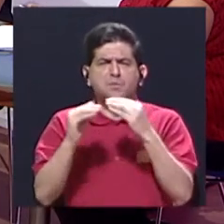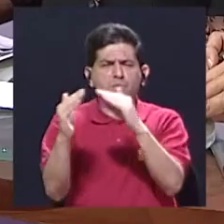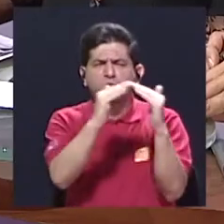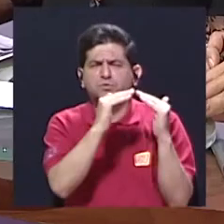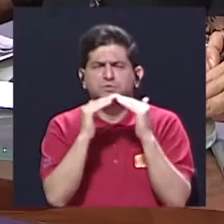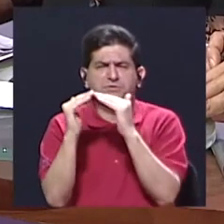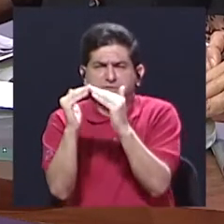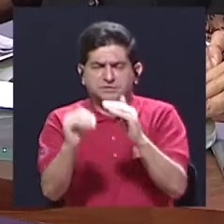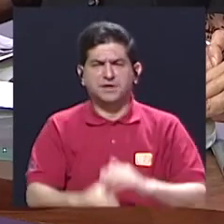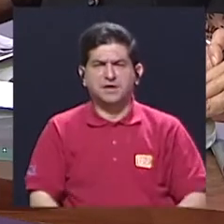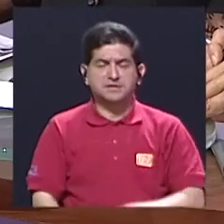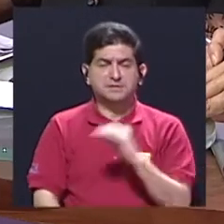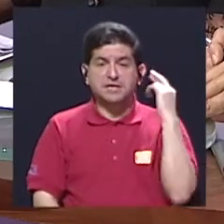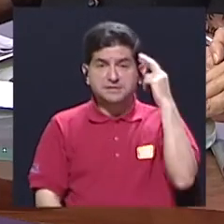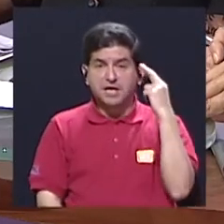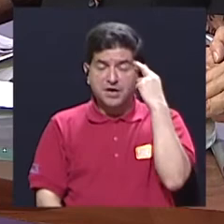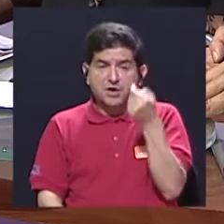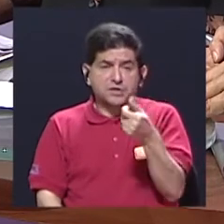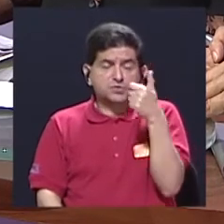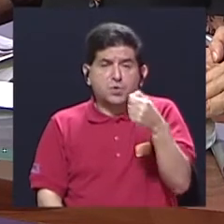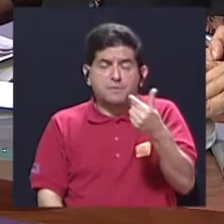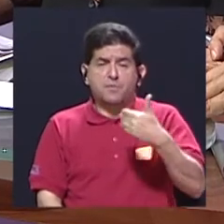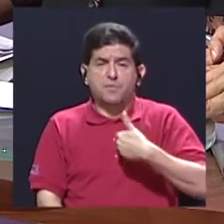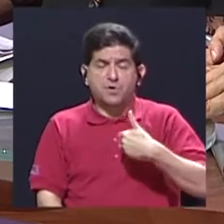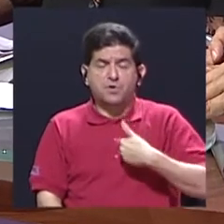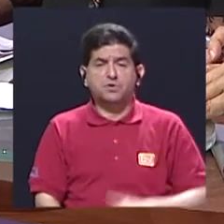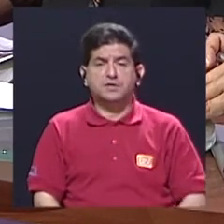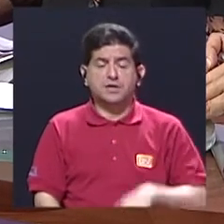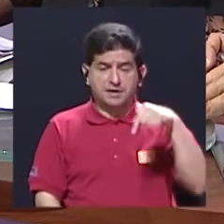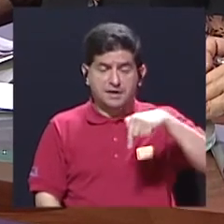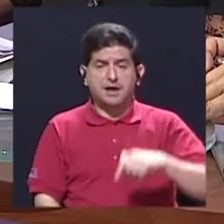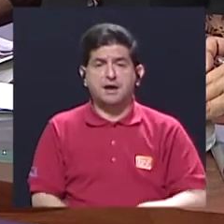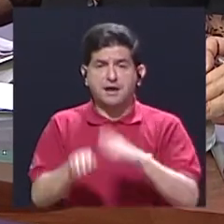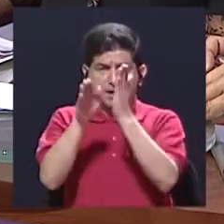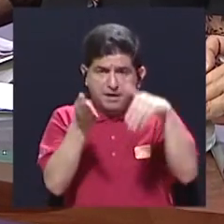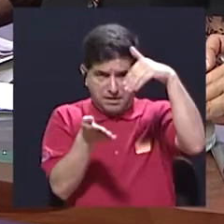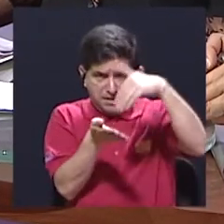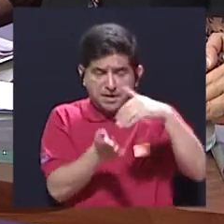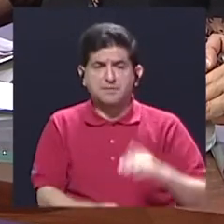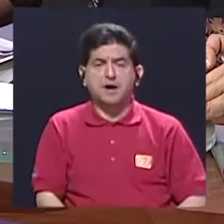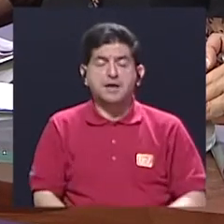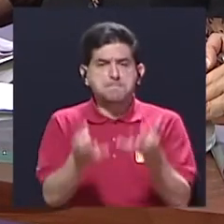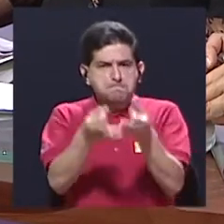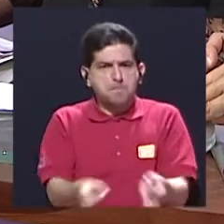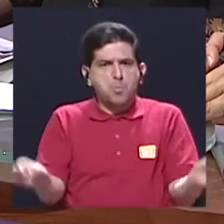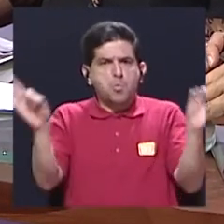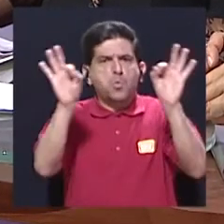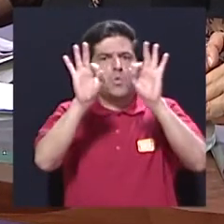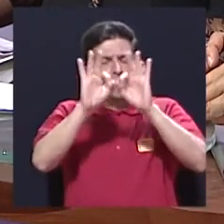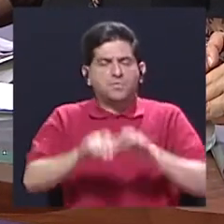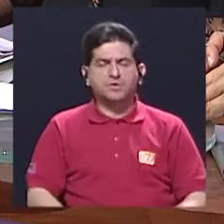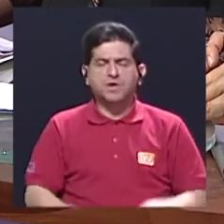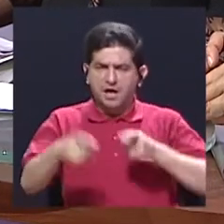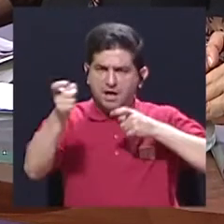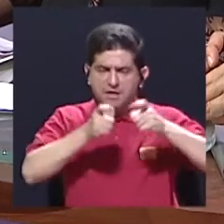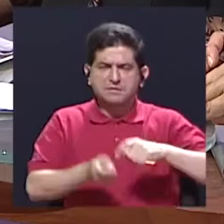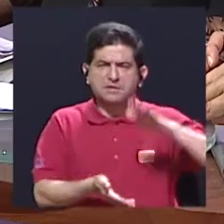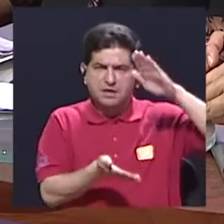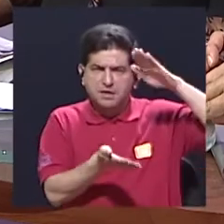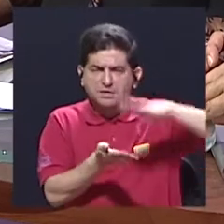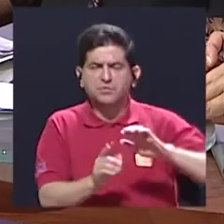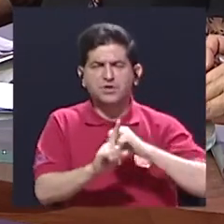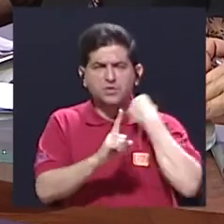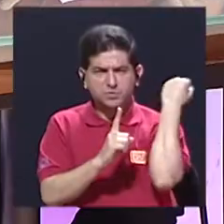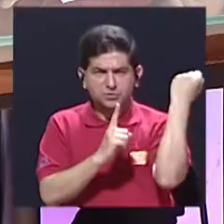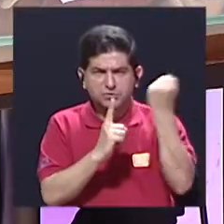urbana y habitacional, y debido a su escasa presencia en la zona metropolitana, su existencia es de vital importancia para regular y amortiguar